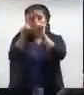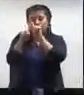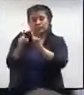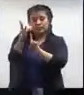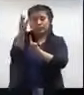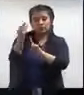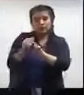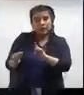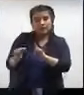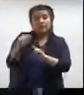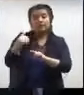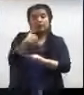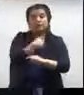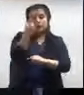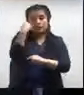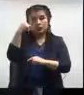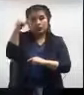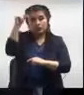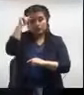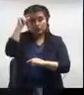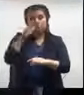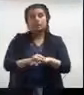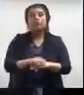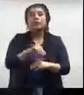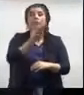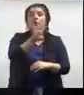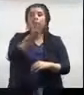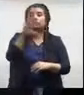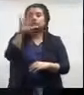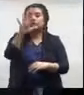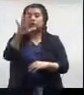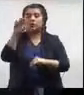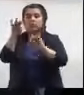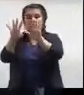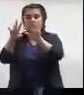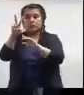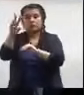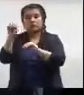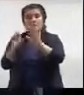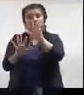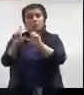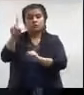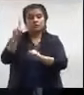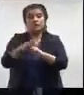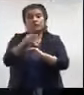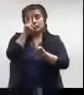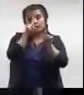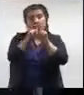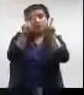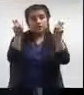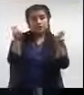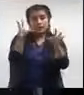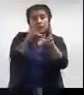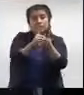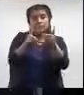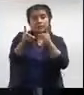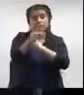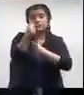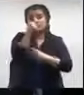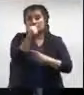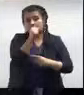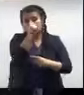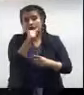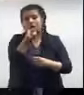Ministerio. Acuerdo ministerial número 459-2011. Unidad Especial Antinarcóticos es la unidad encargada